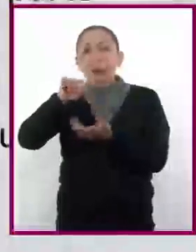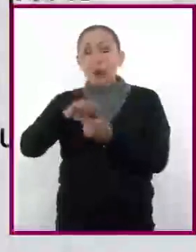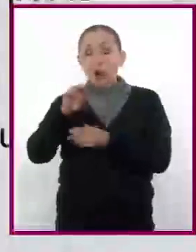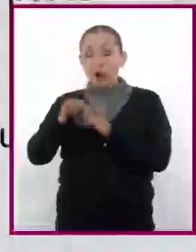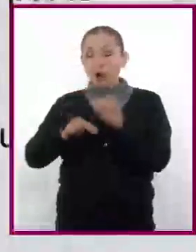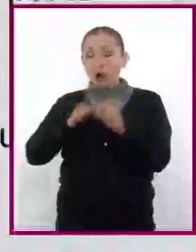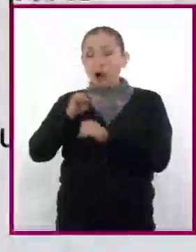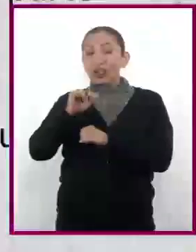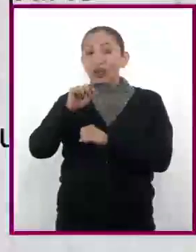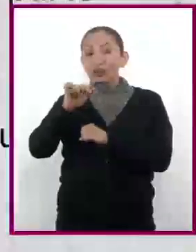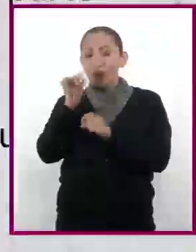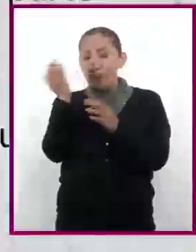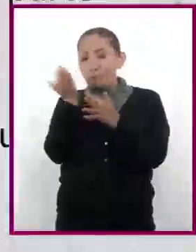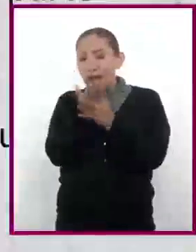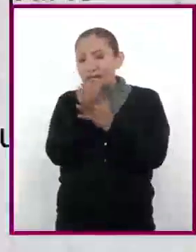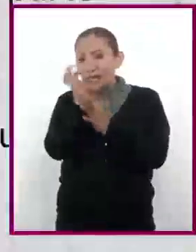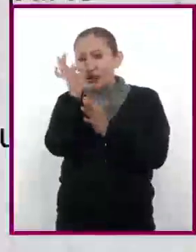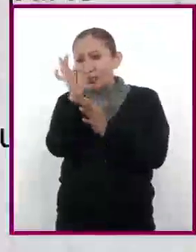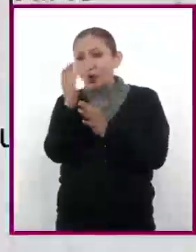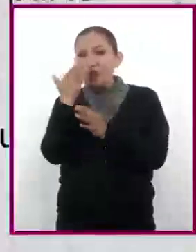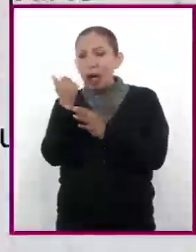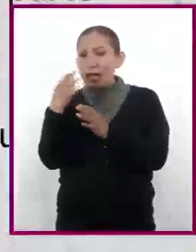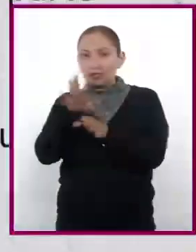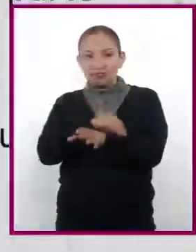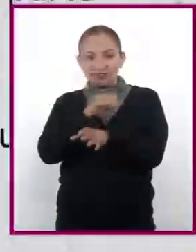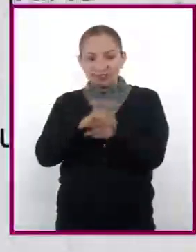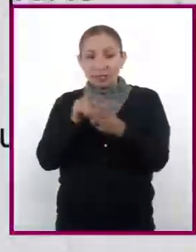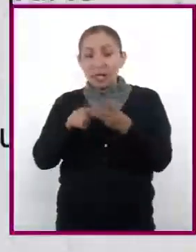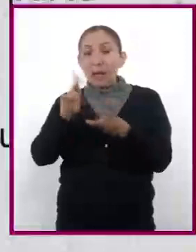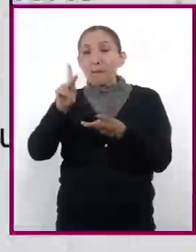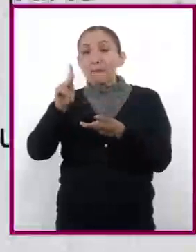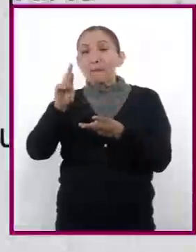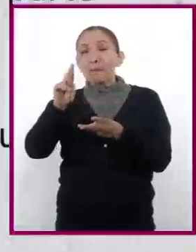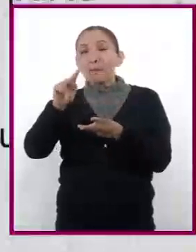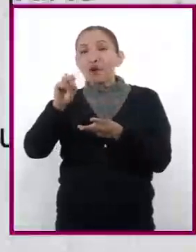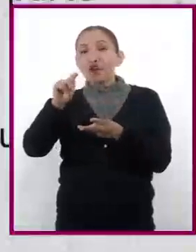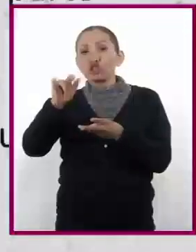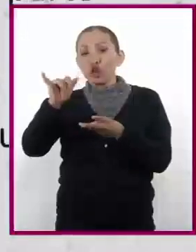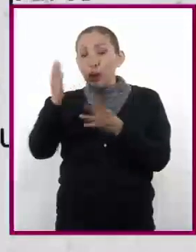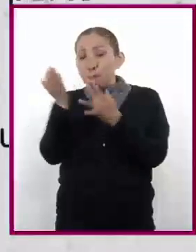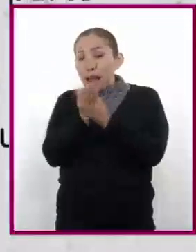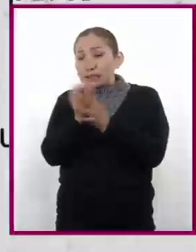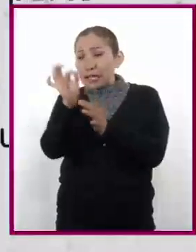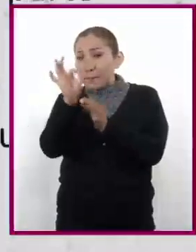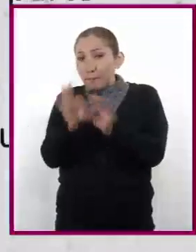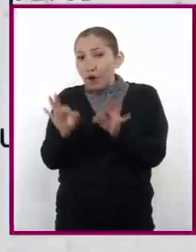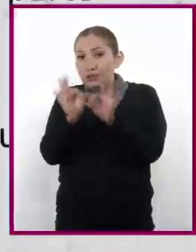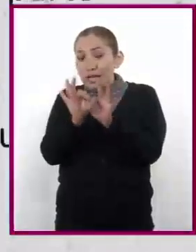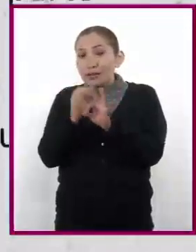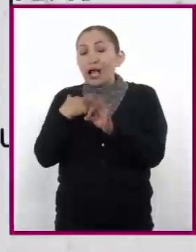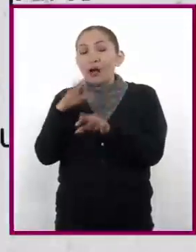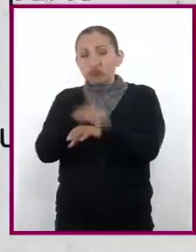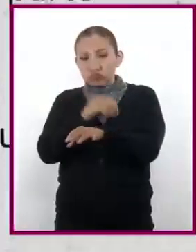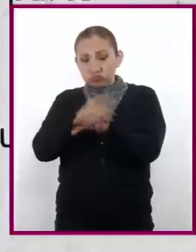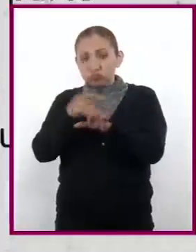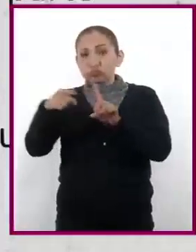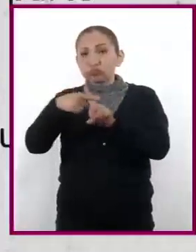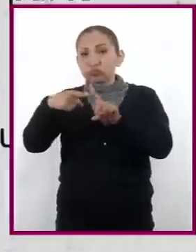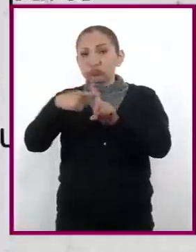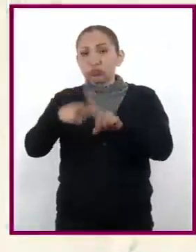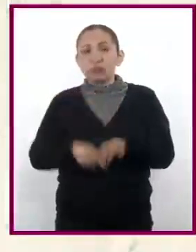neutrón es una partícula elemental sin carga eléctrica y un protón es una partícula elemental con carga eléctrica